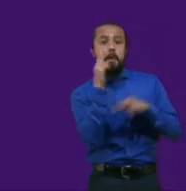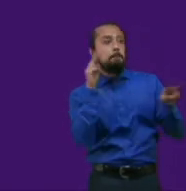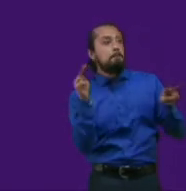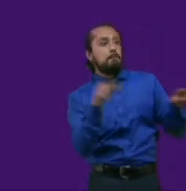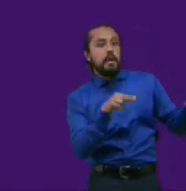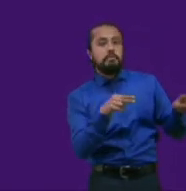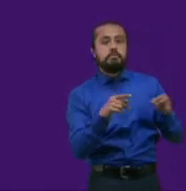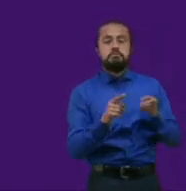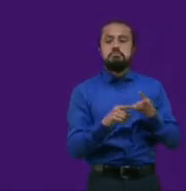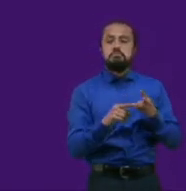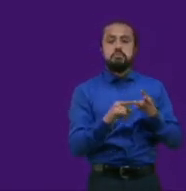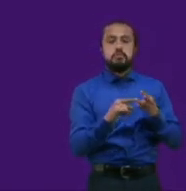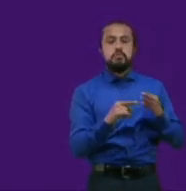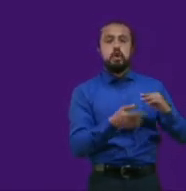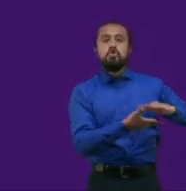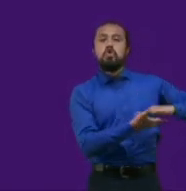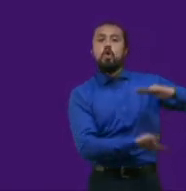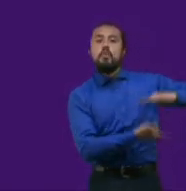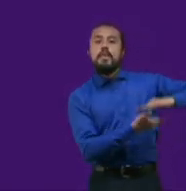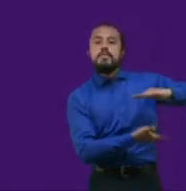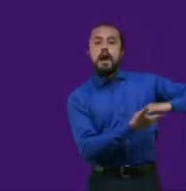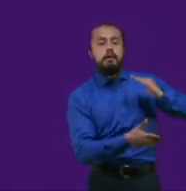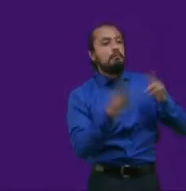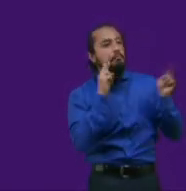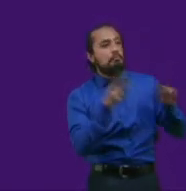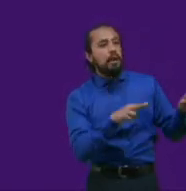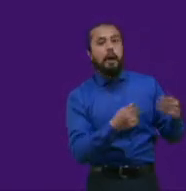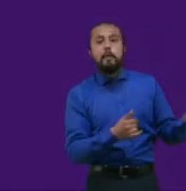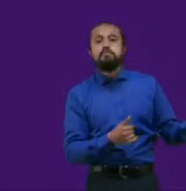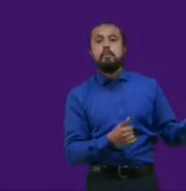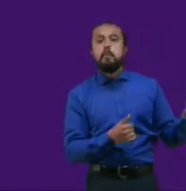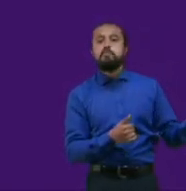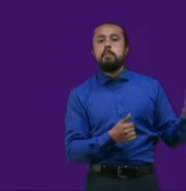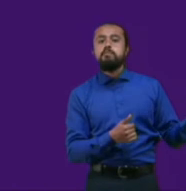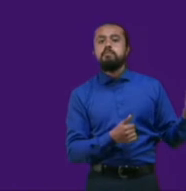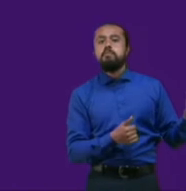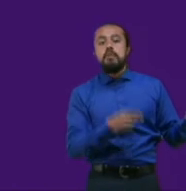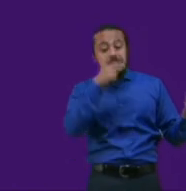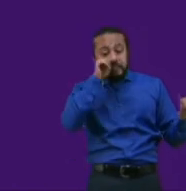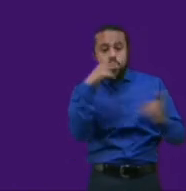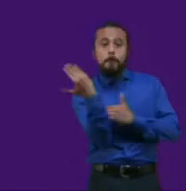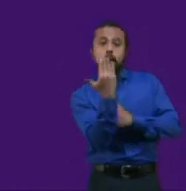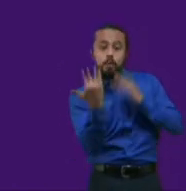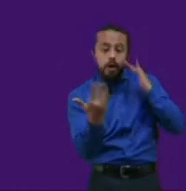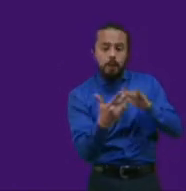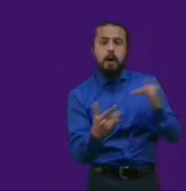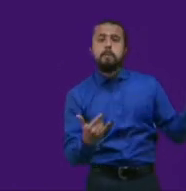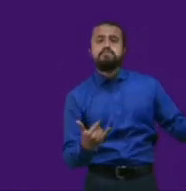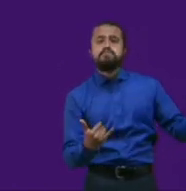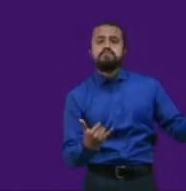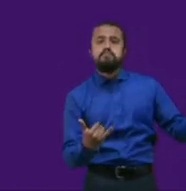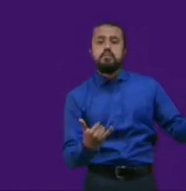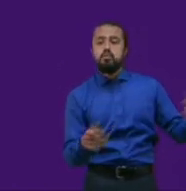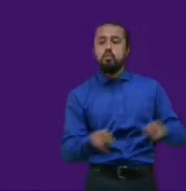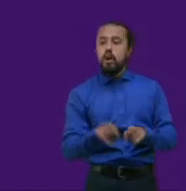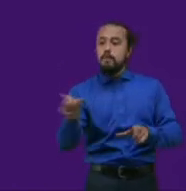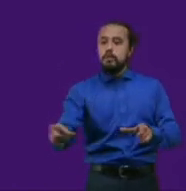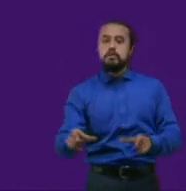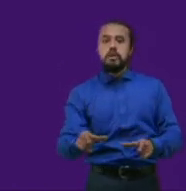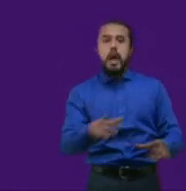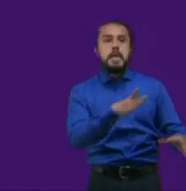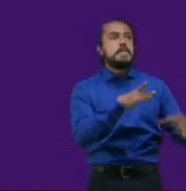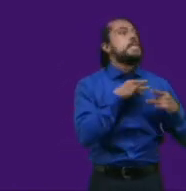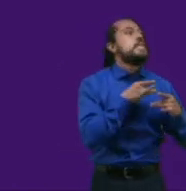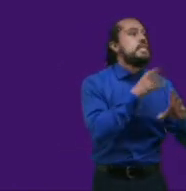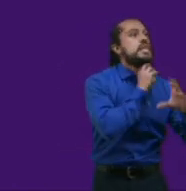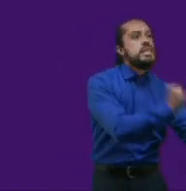también la van a tener. Entonces, hay un poco en términos del contenido y de la oferta. ¿Qué variable en tu negocio, Simón, es esa que todos